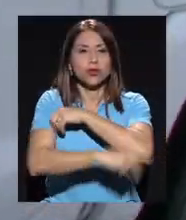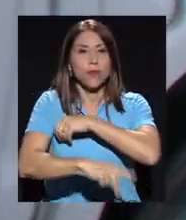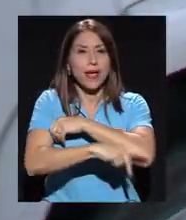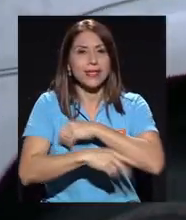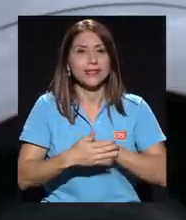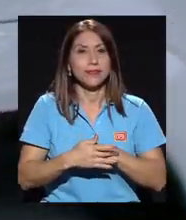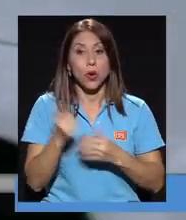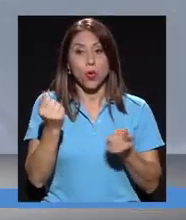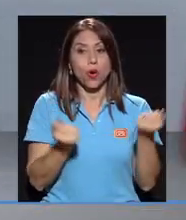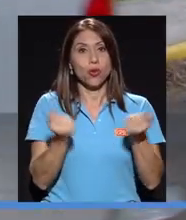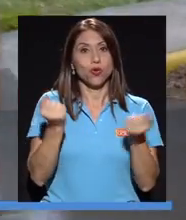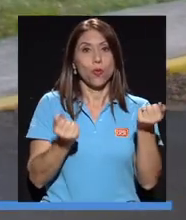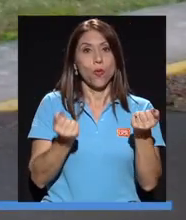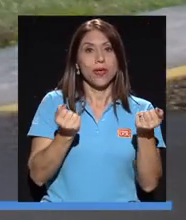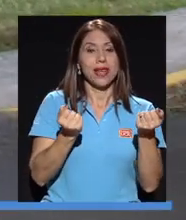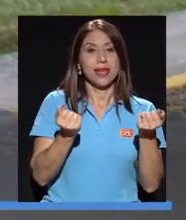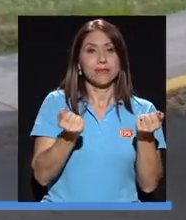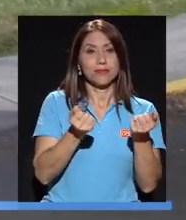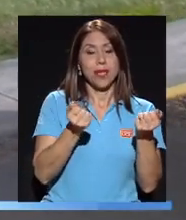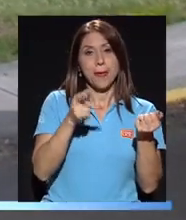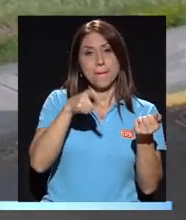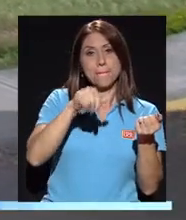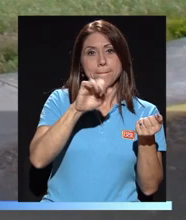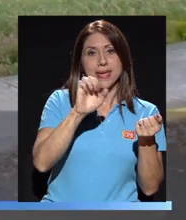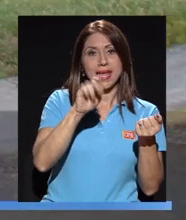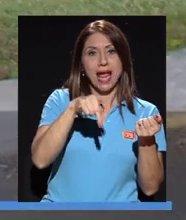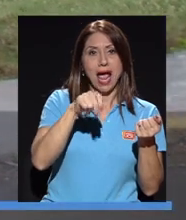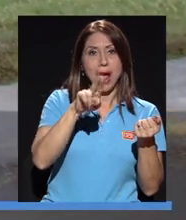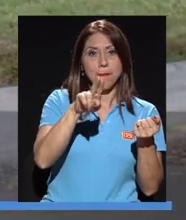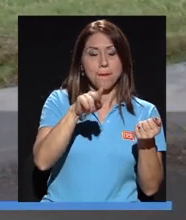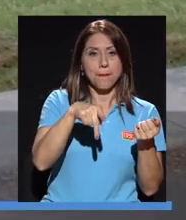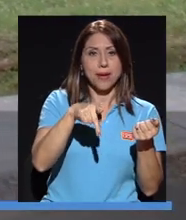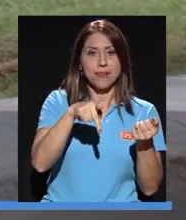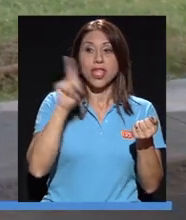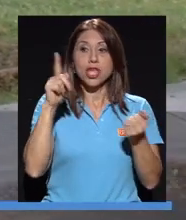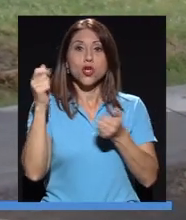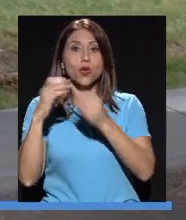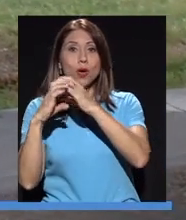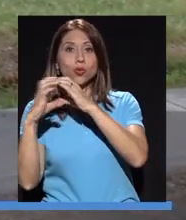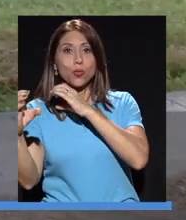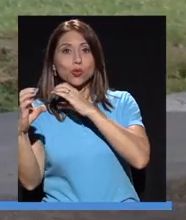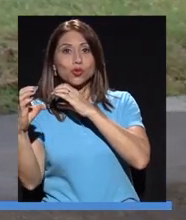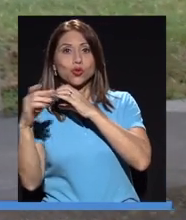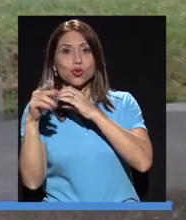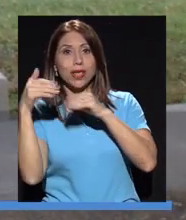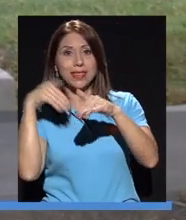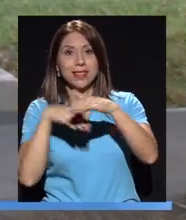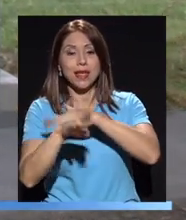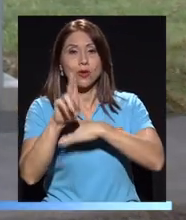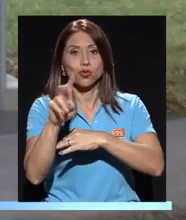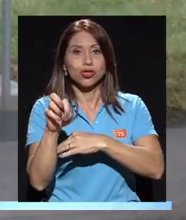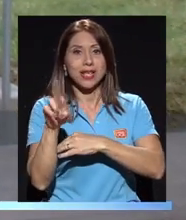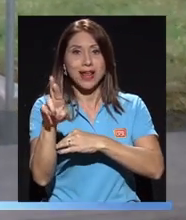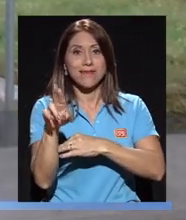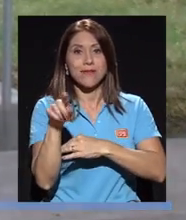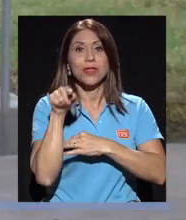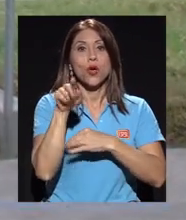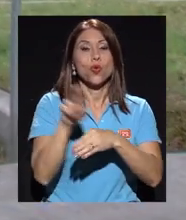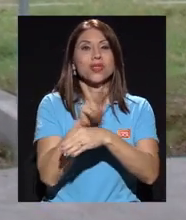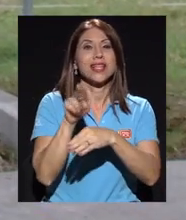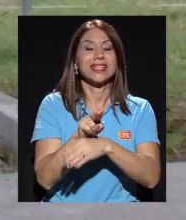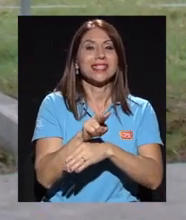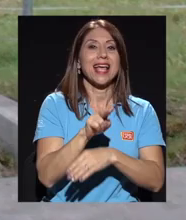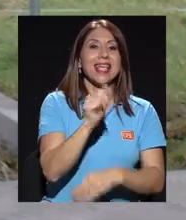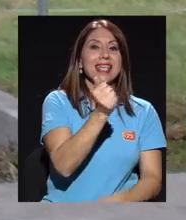Un automóvil tipo pickup y un autobús de la línea de transporte interno de la UCR utilizan respectivamente 15